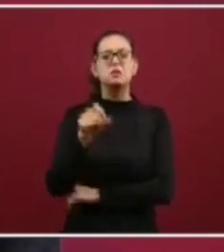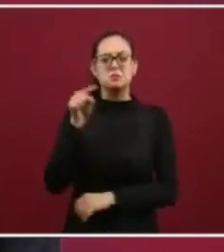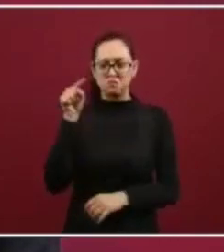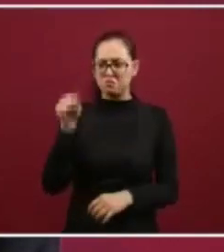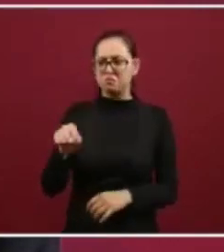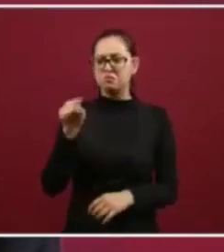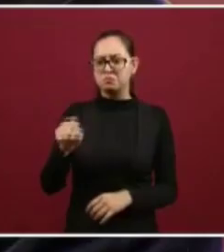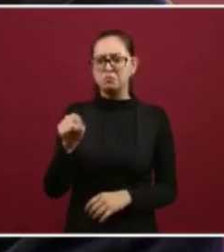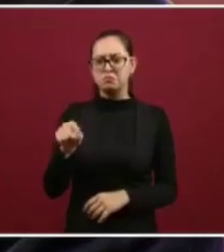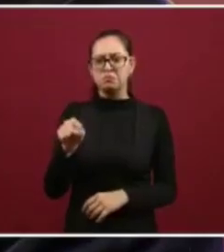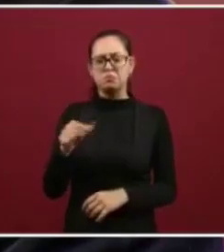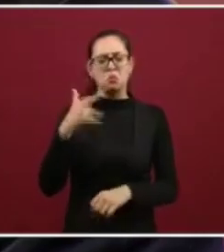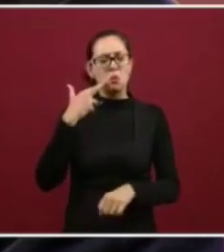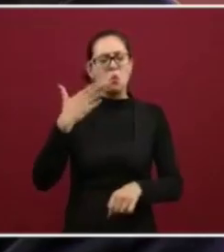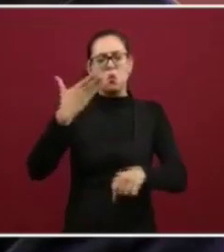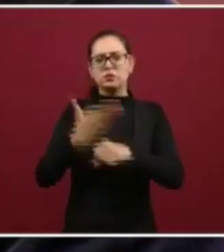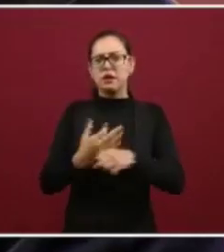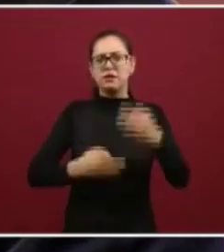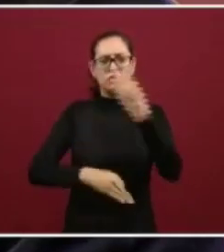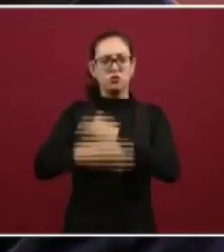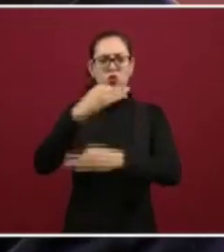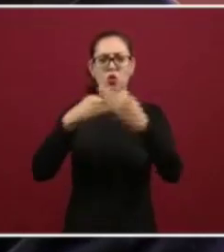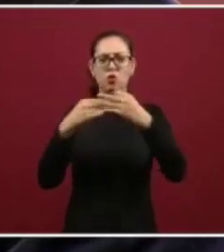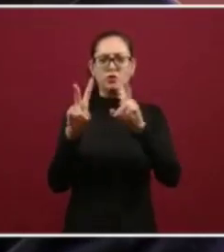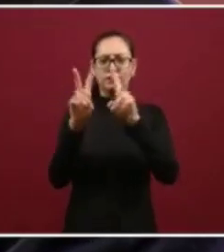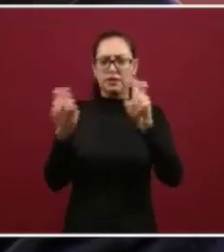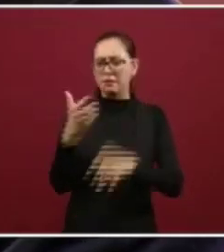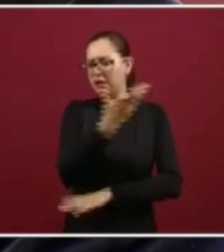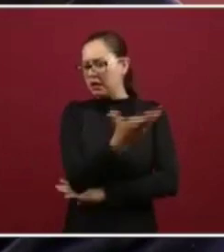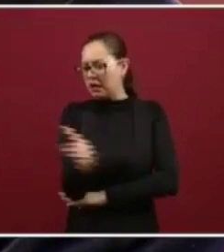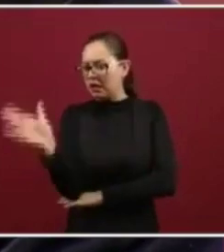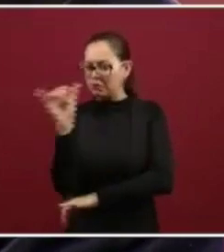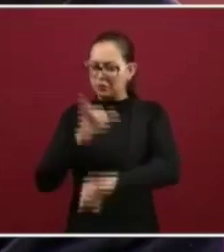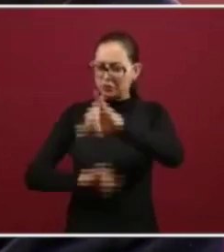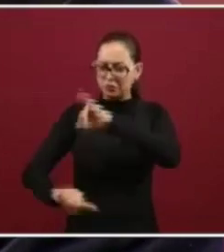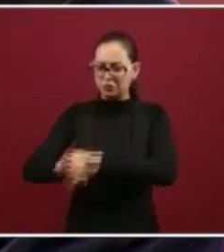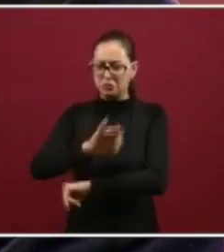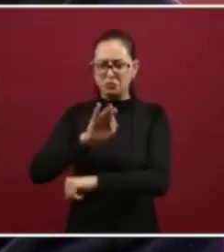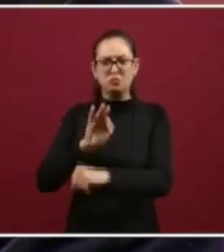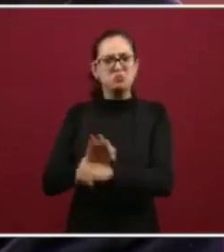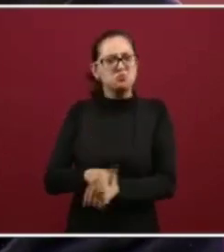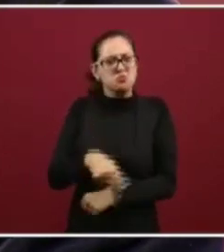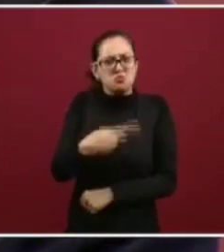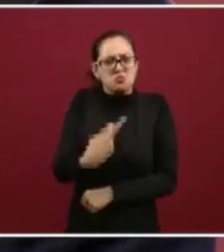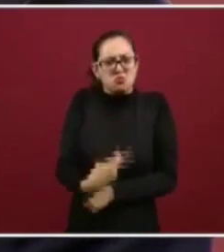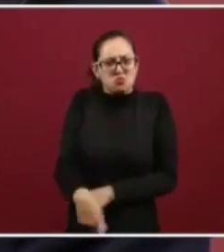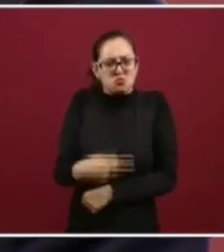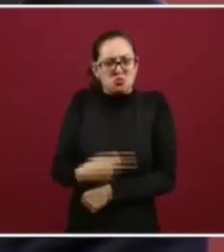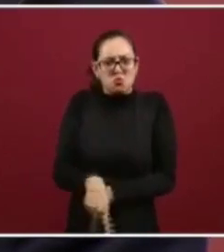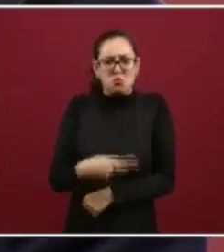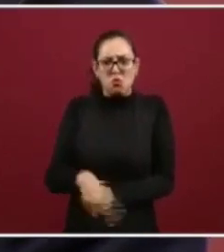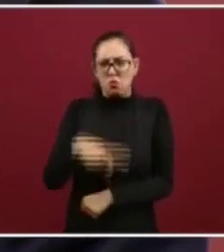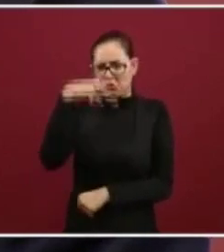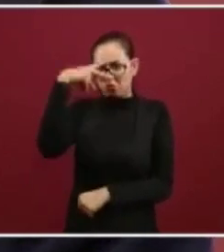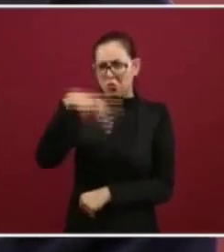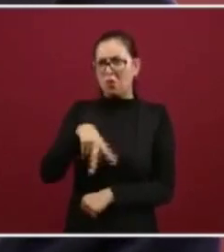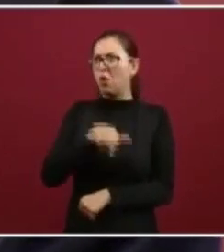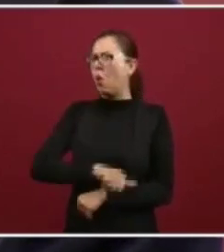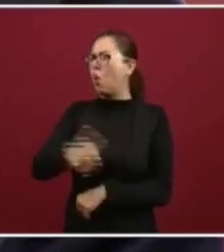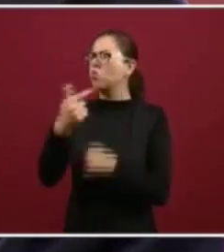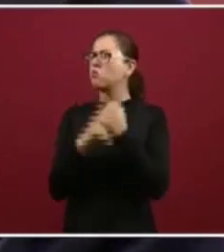pues todo el fertilizante, se llegó a ser autosuficiente en producción de